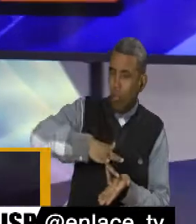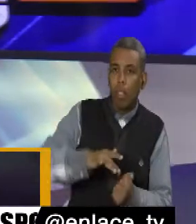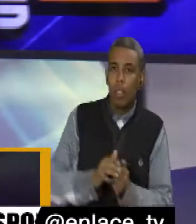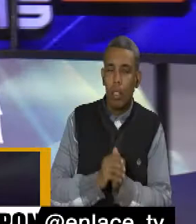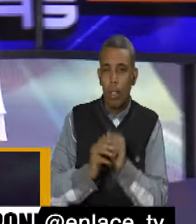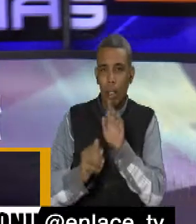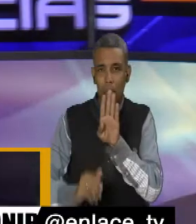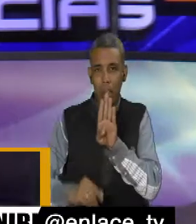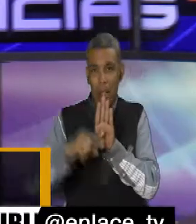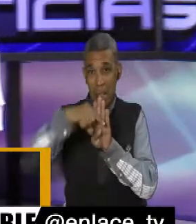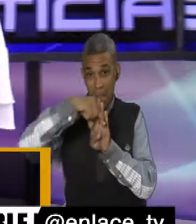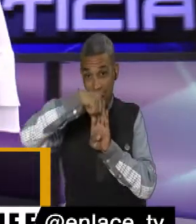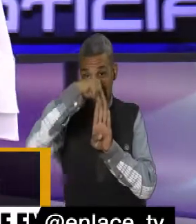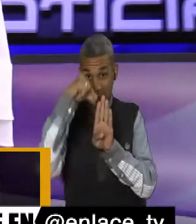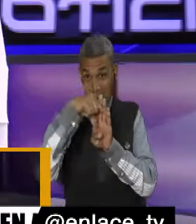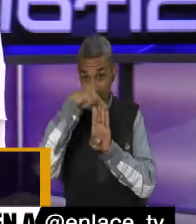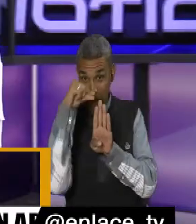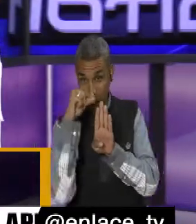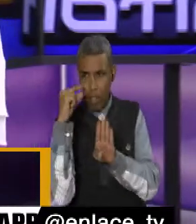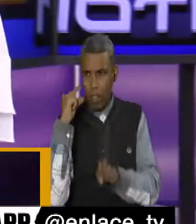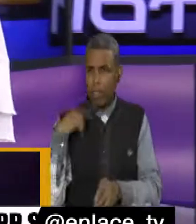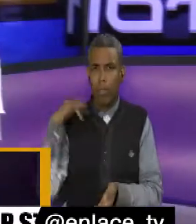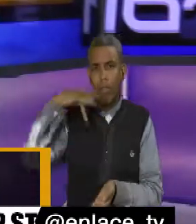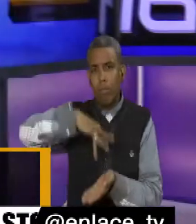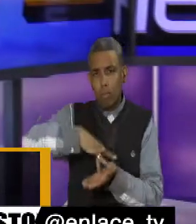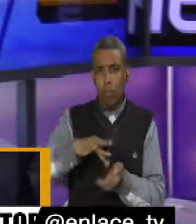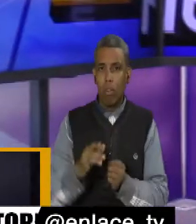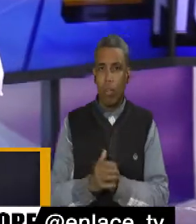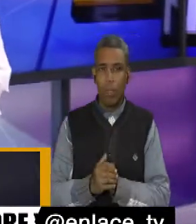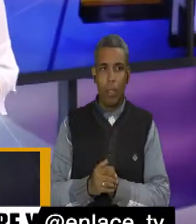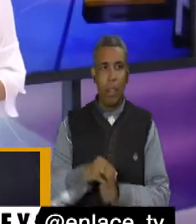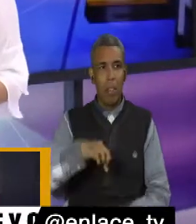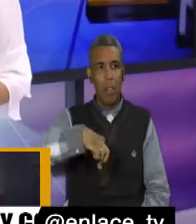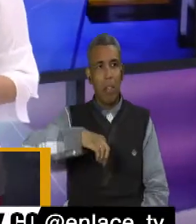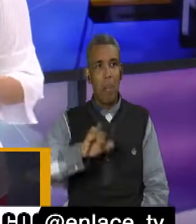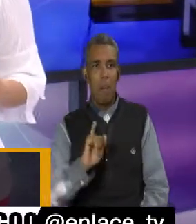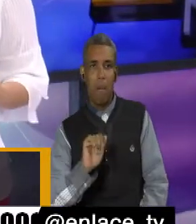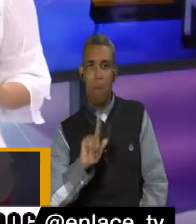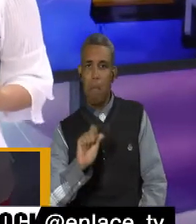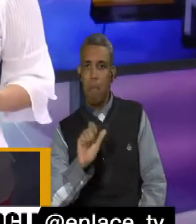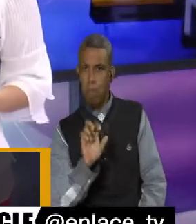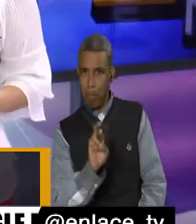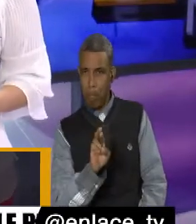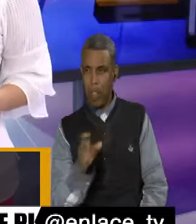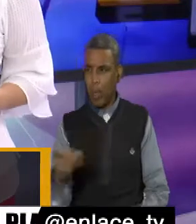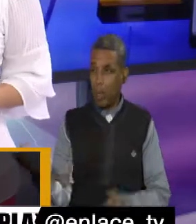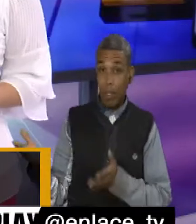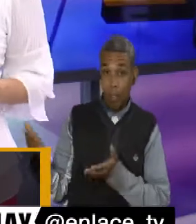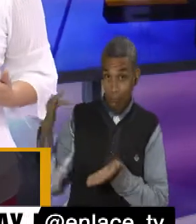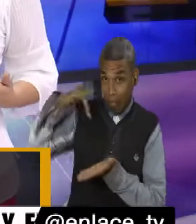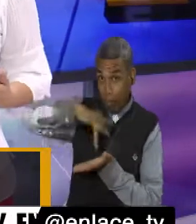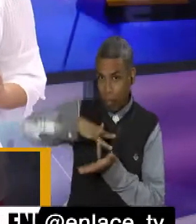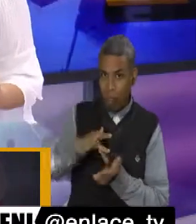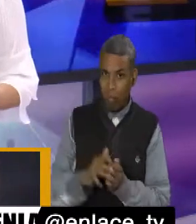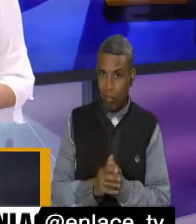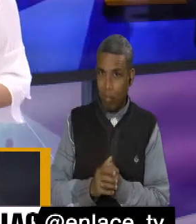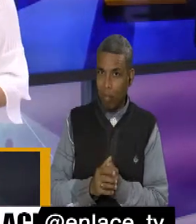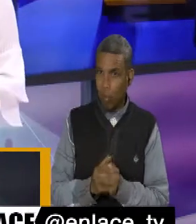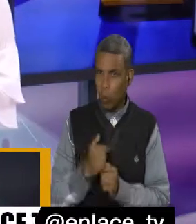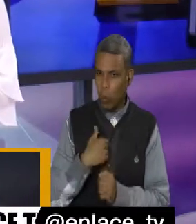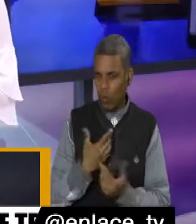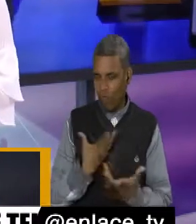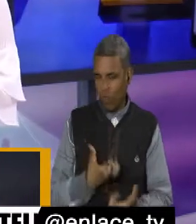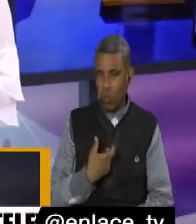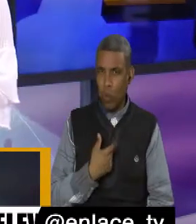de Comercio de Barranca Bermeja. Ella es Pilar Adriana Contreras, quien está con nosotros en este momento. Y a ella le queremos